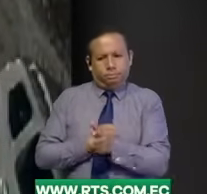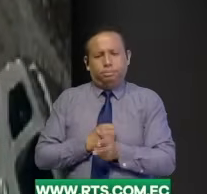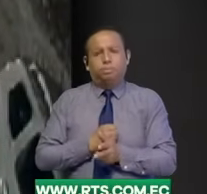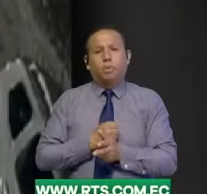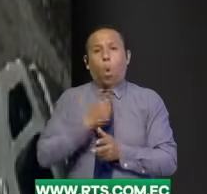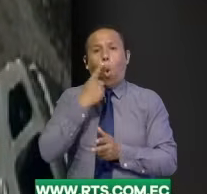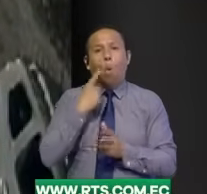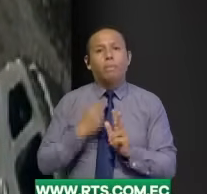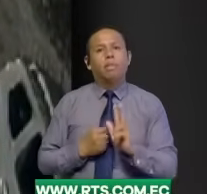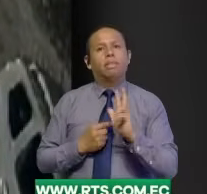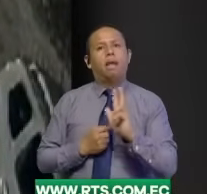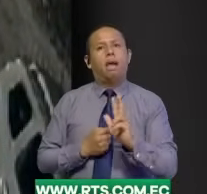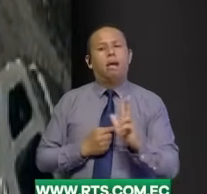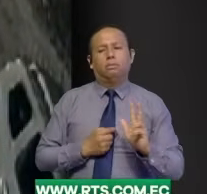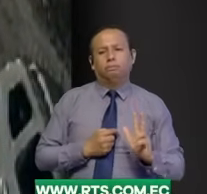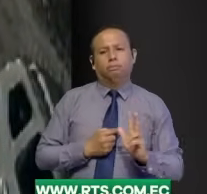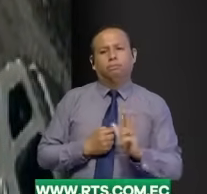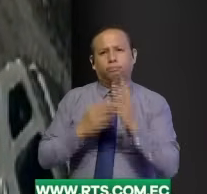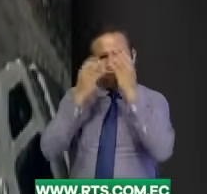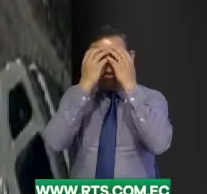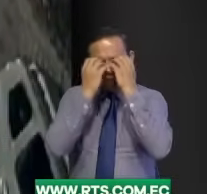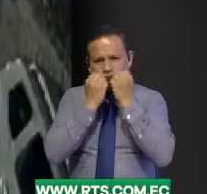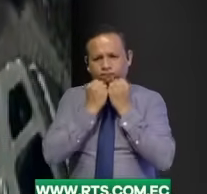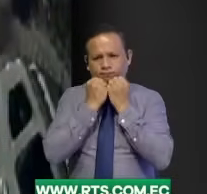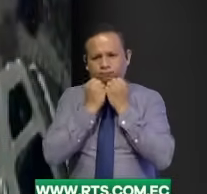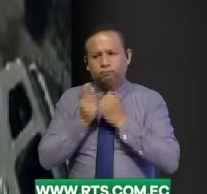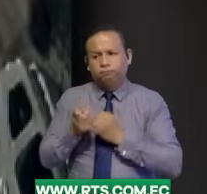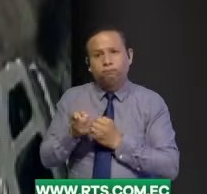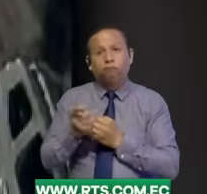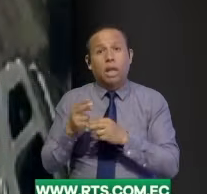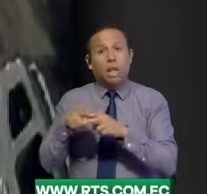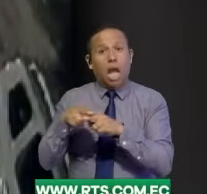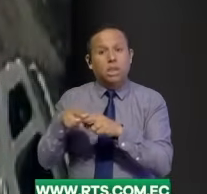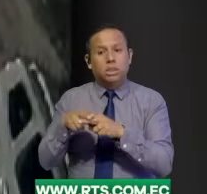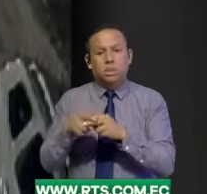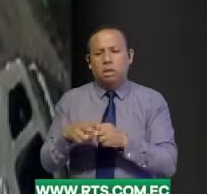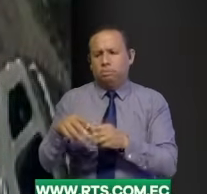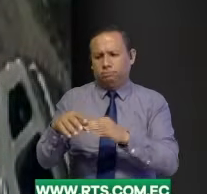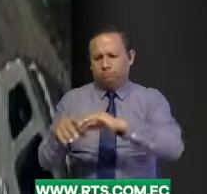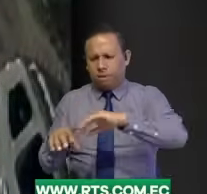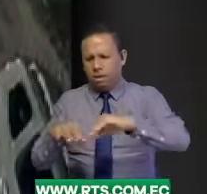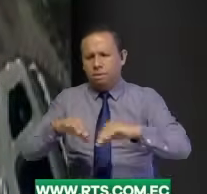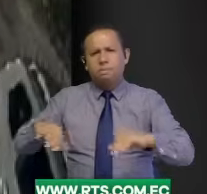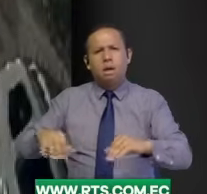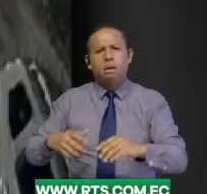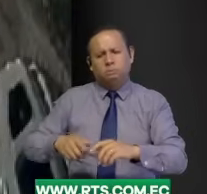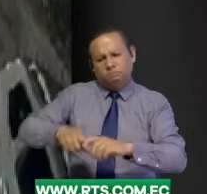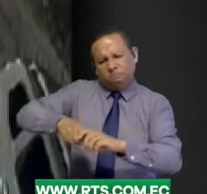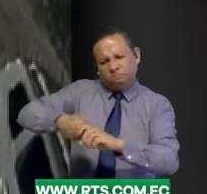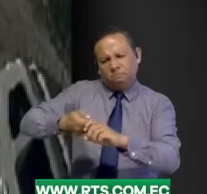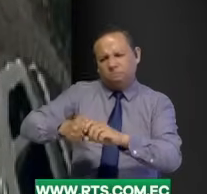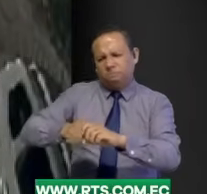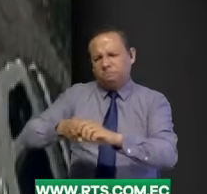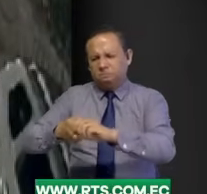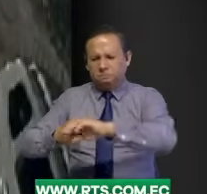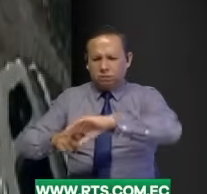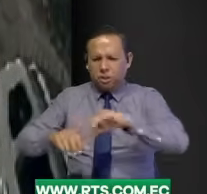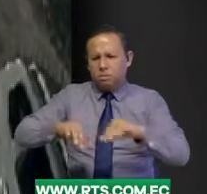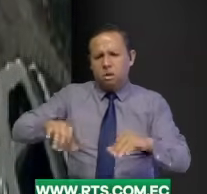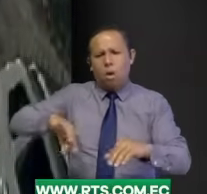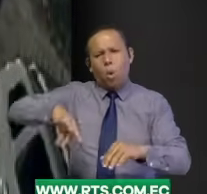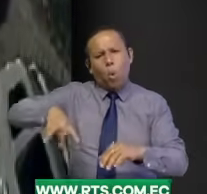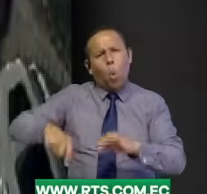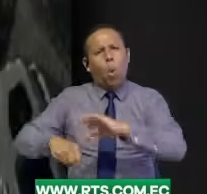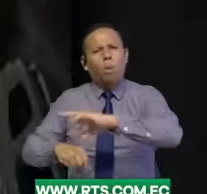del automóvil. Encapuchados, se acercaron a un taxi, desconectaron su sistema eléctrico y con herramientas en mano, empezaron a desvalijar el